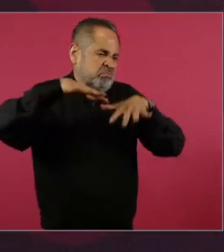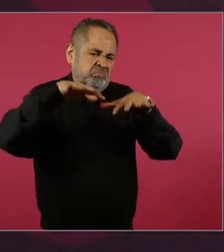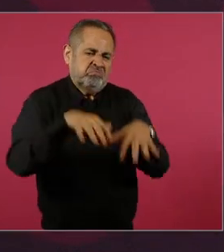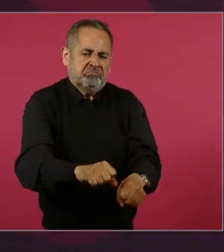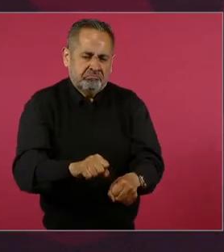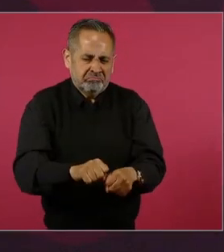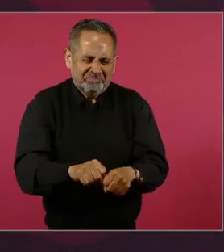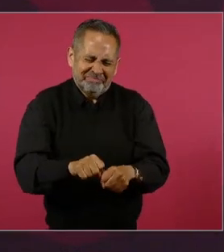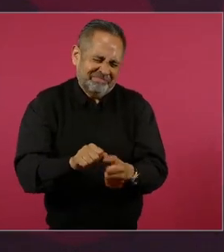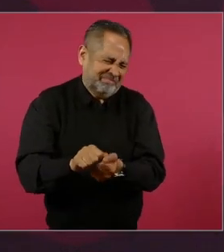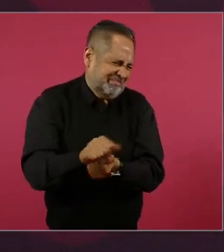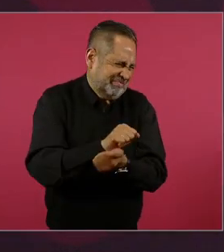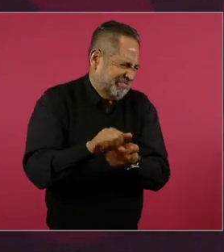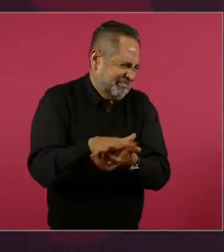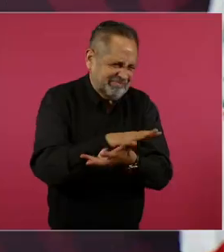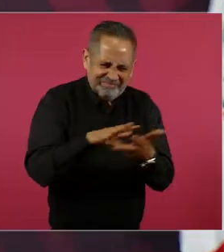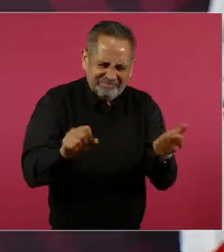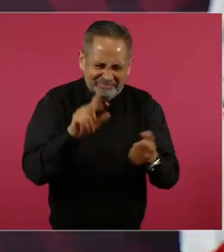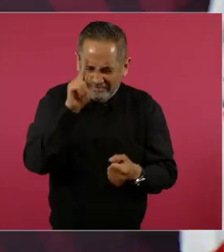durante la invasión